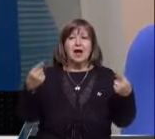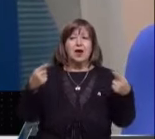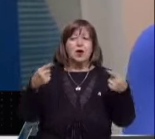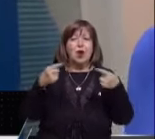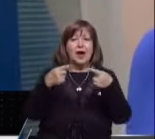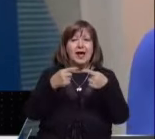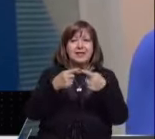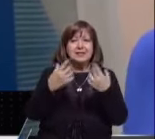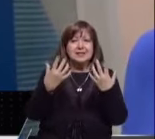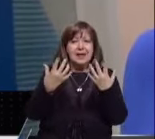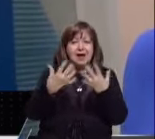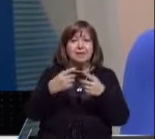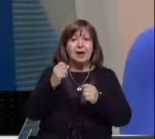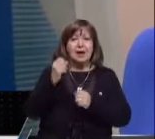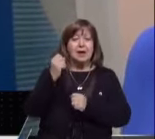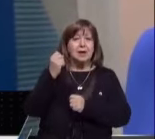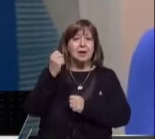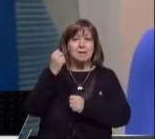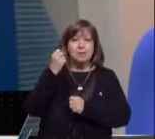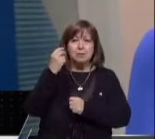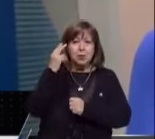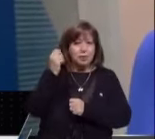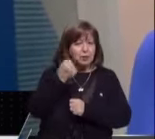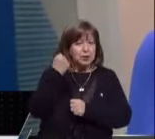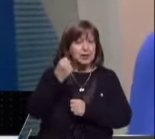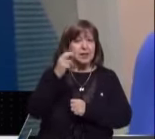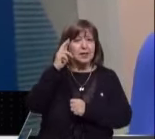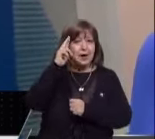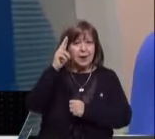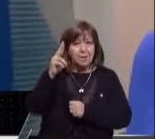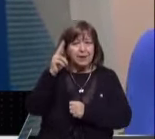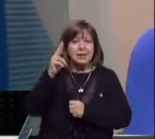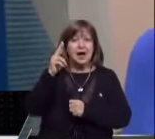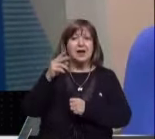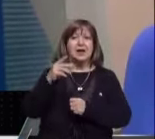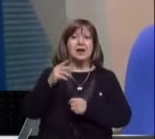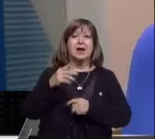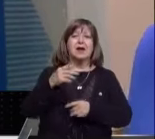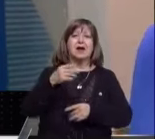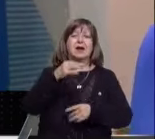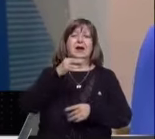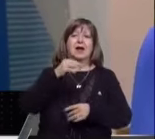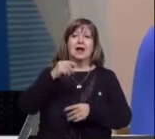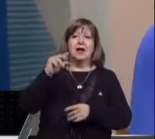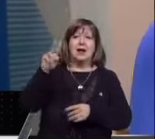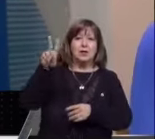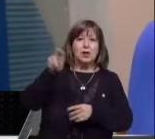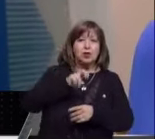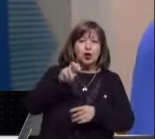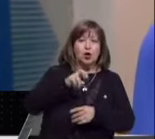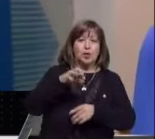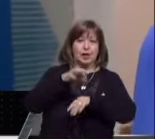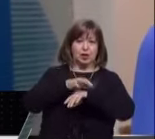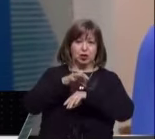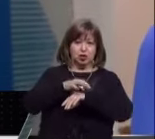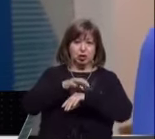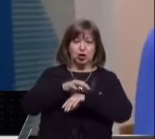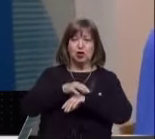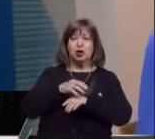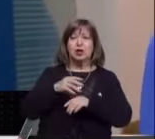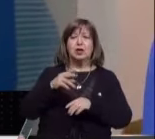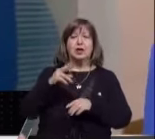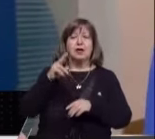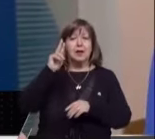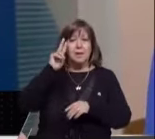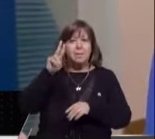Porque una cosa es respetar el honorario médico, pero otra cosa es respetar el honorario médico y poder tratar a la gente en tiempo y forma. Se han mezclado muchas